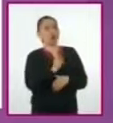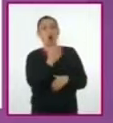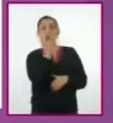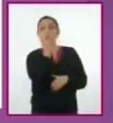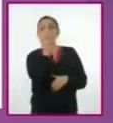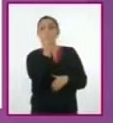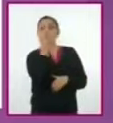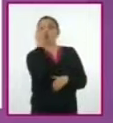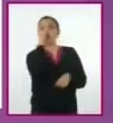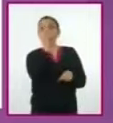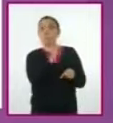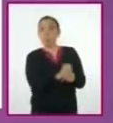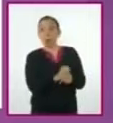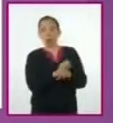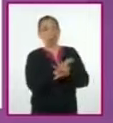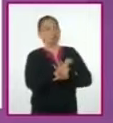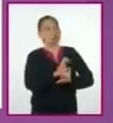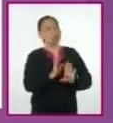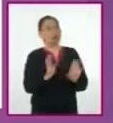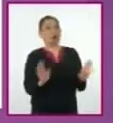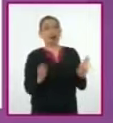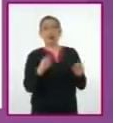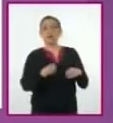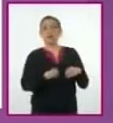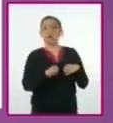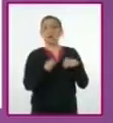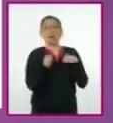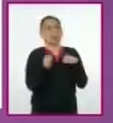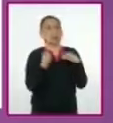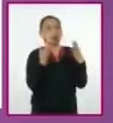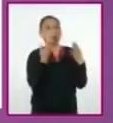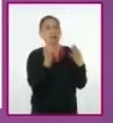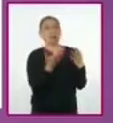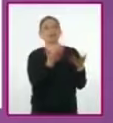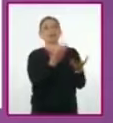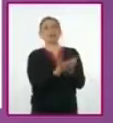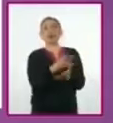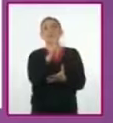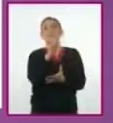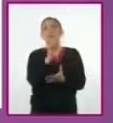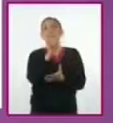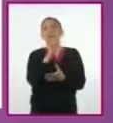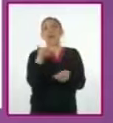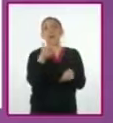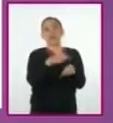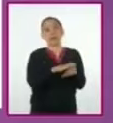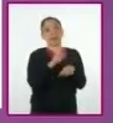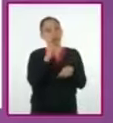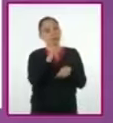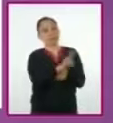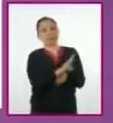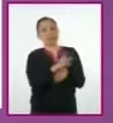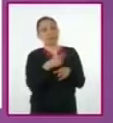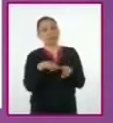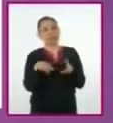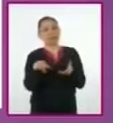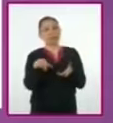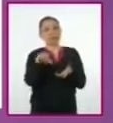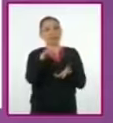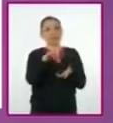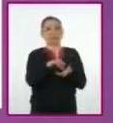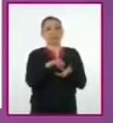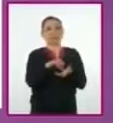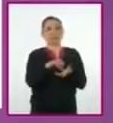la semana y con eso vivo como don Pepe el administrador de la central